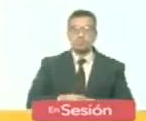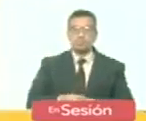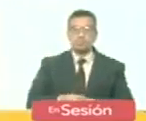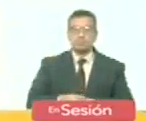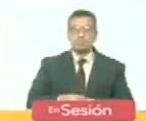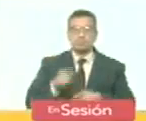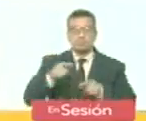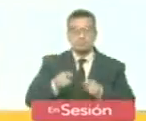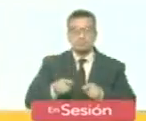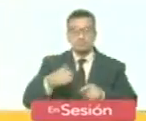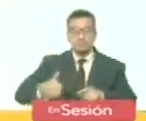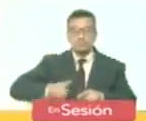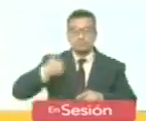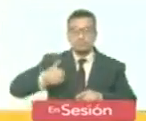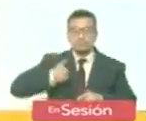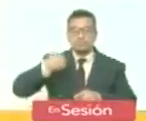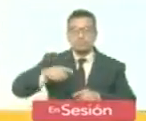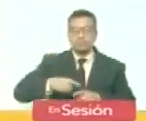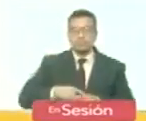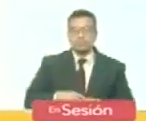O intentan aprovecharse.